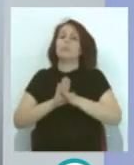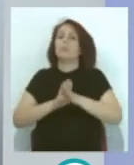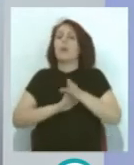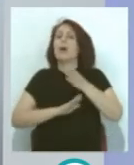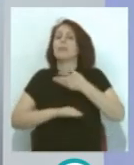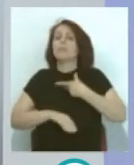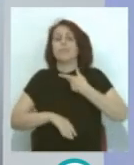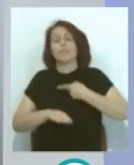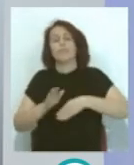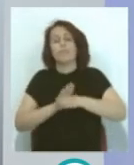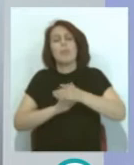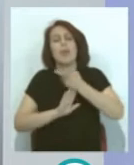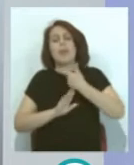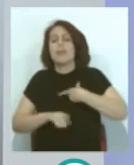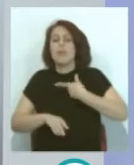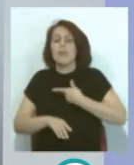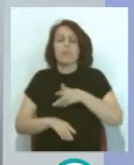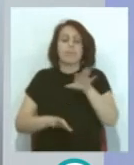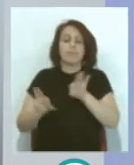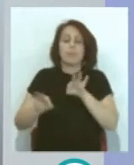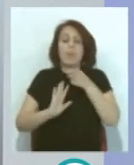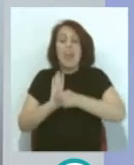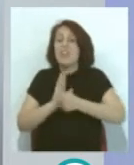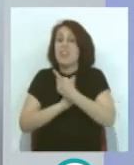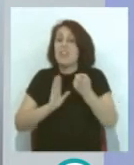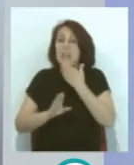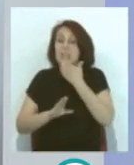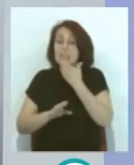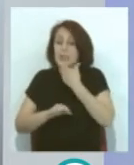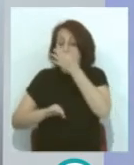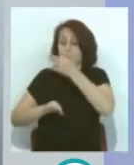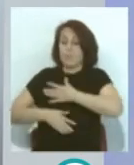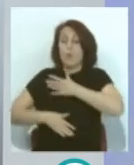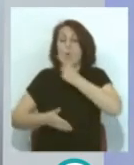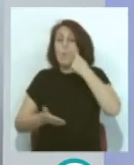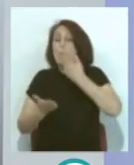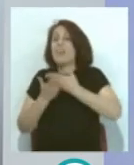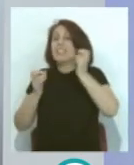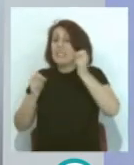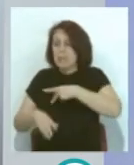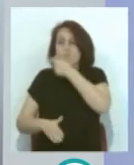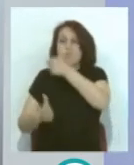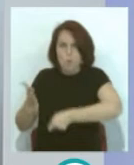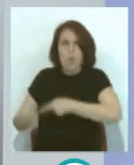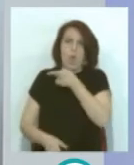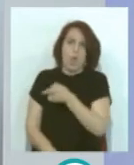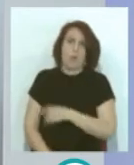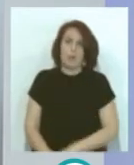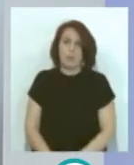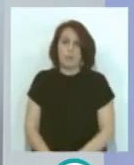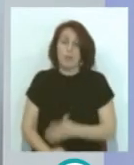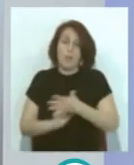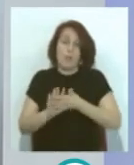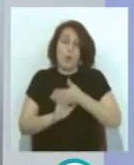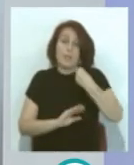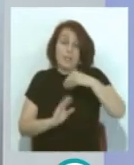tomar las medidas necesarias para que los que hayan acusado sin ningún tipo de pruebas sean también sancionados. Hablamos del presidente